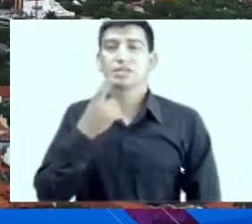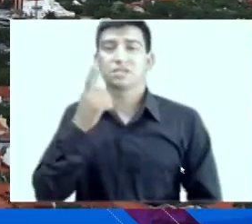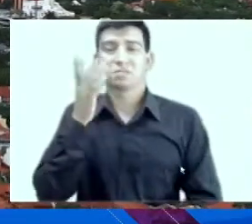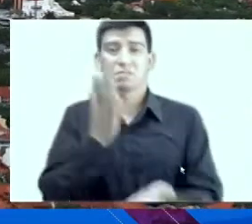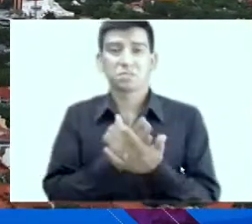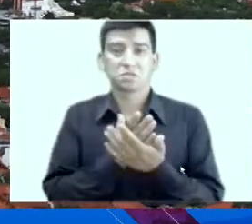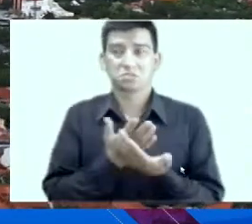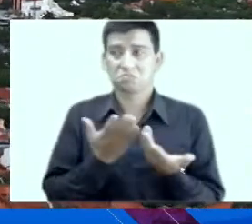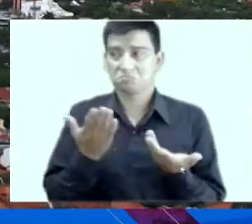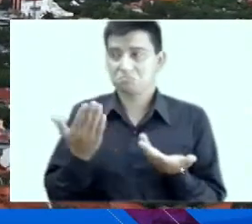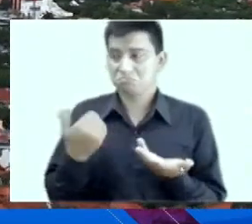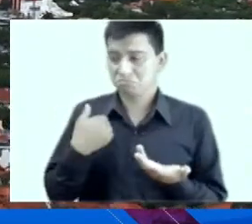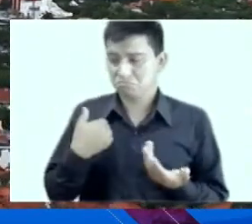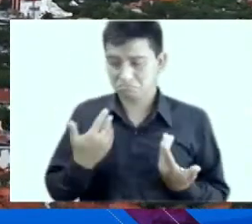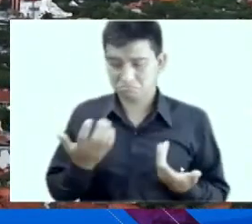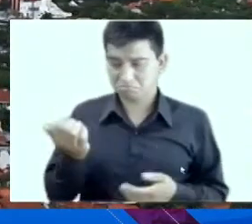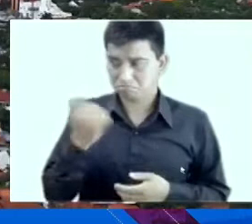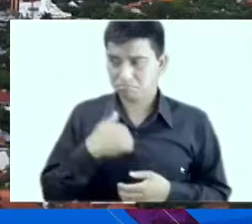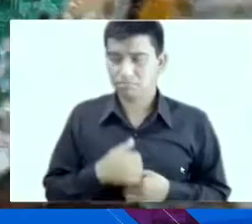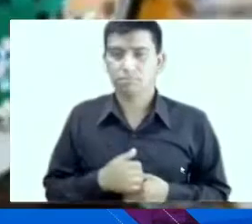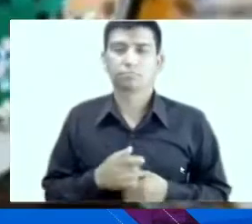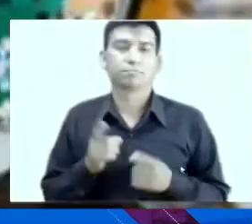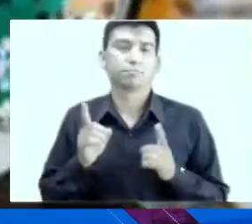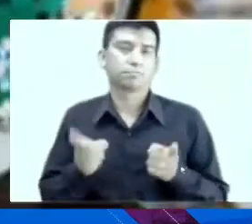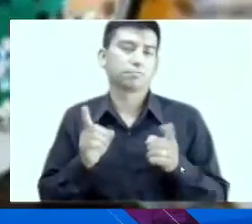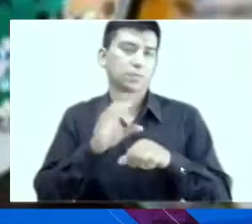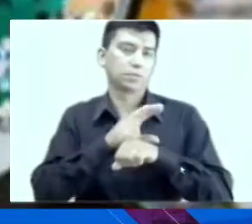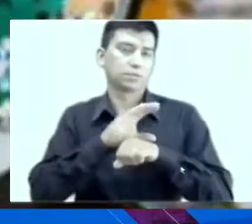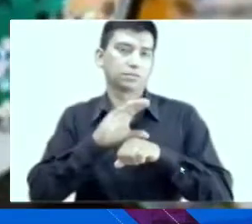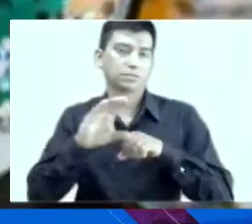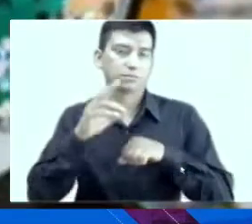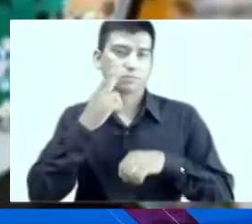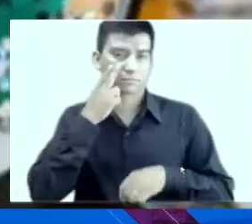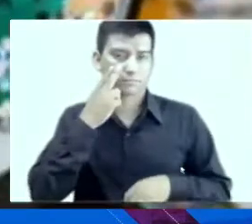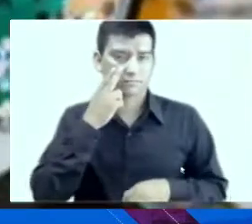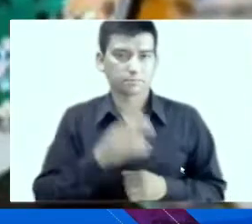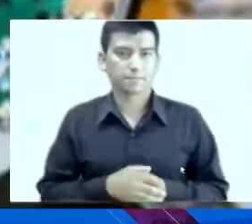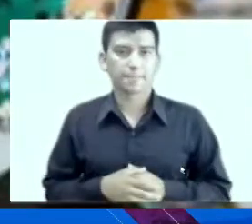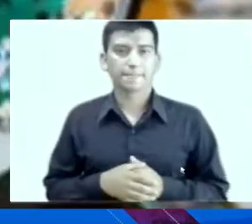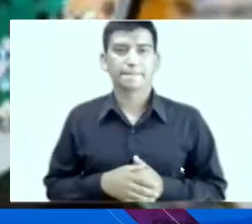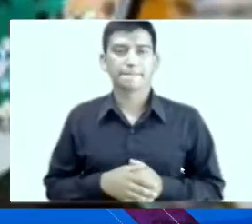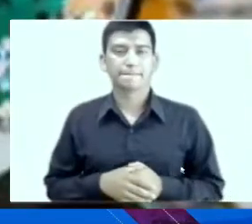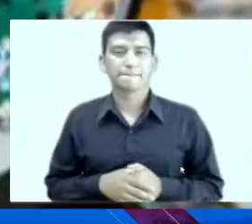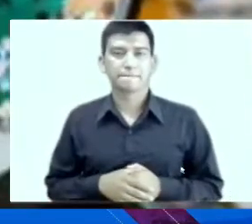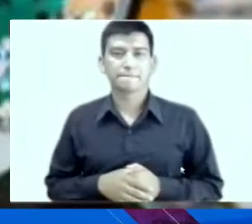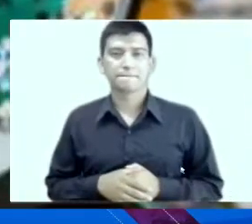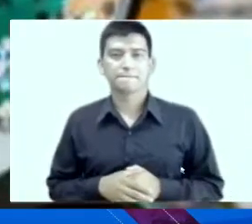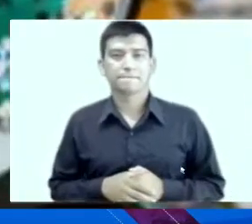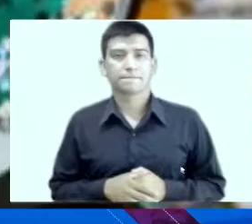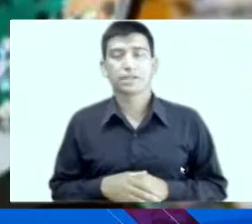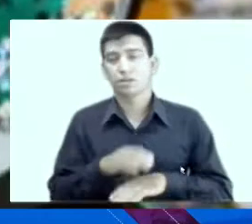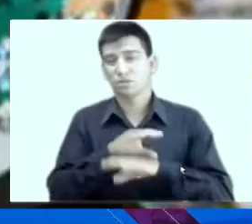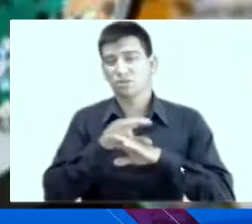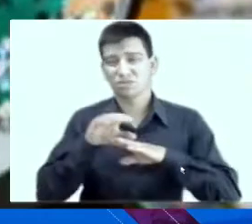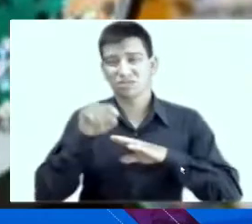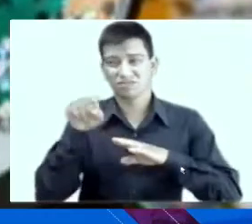escuchadas y por tanto entonces la crisis se mantiene básicamente incólume en lo fundamental. Y esta crisis, la continuidad de esta crisis y